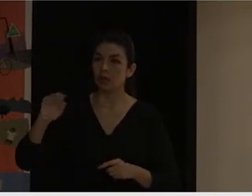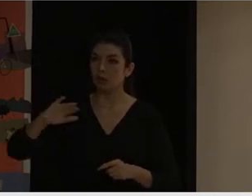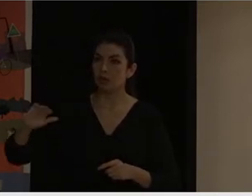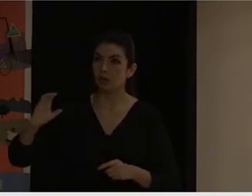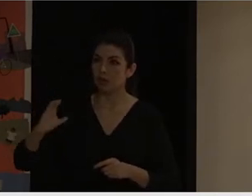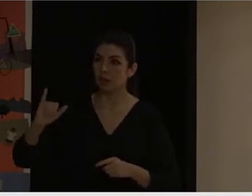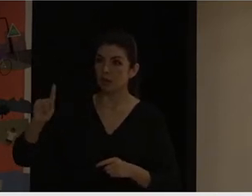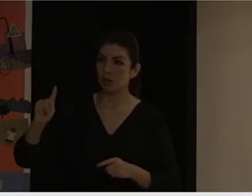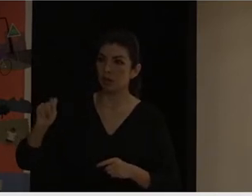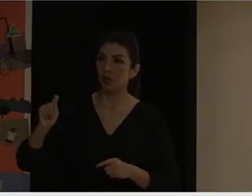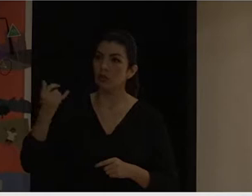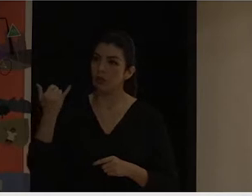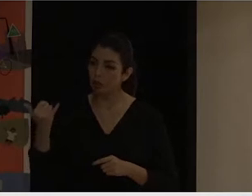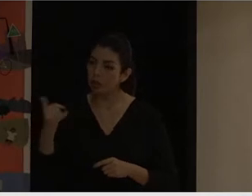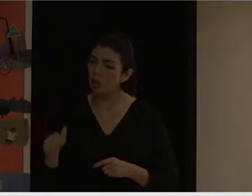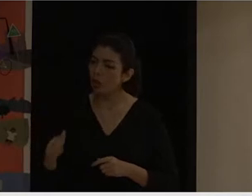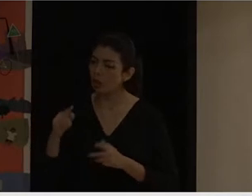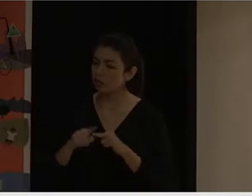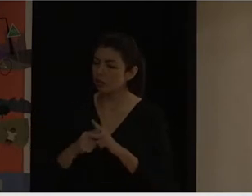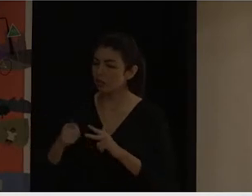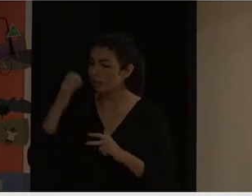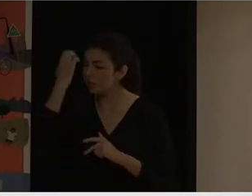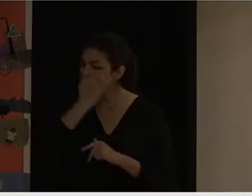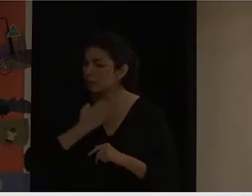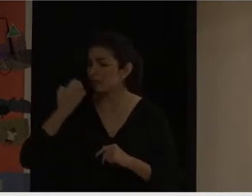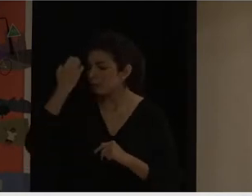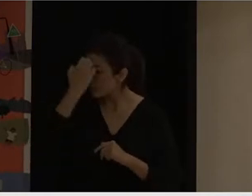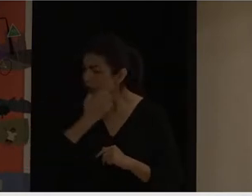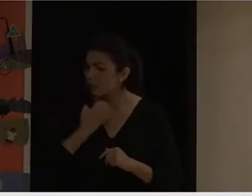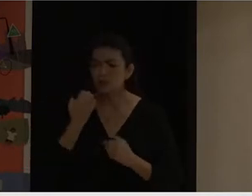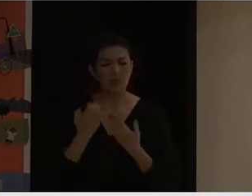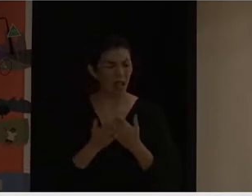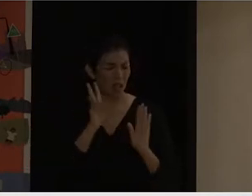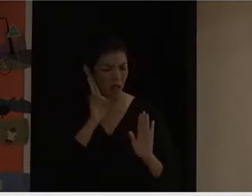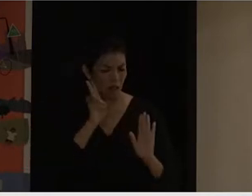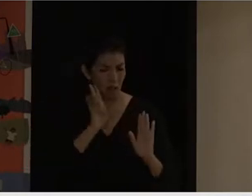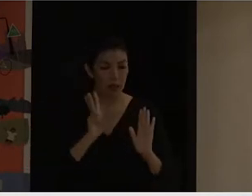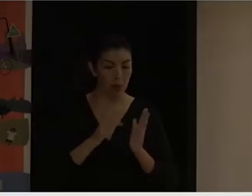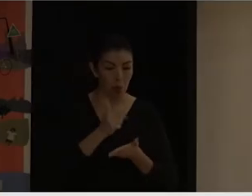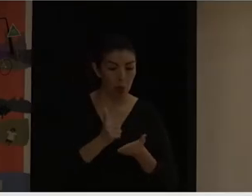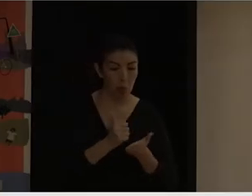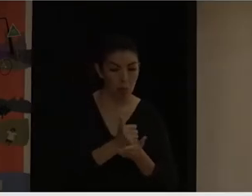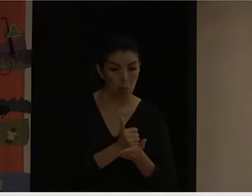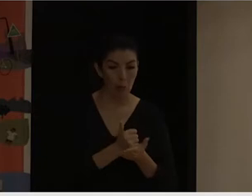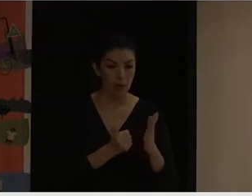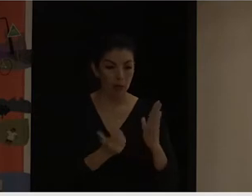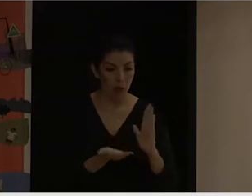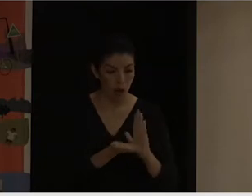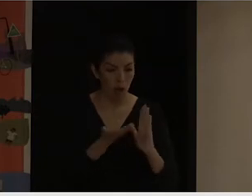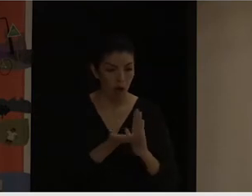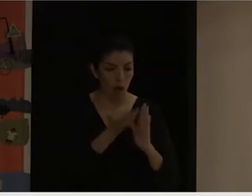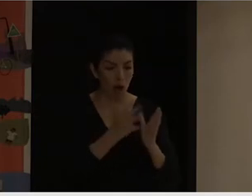estas nuevas formas de cómo se produce la ciudad dentro de estos marcos neoliberales en los que estamos inmersos, ¿no? Y hay algunas otras por